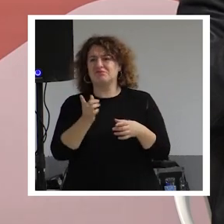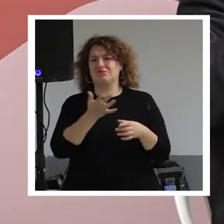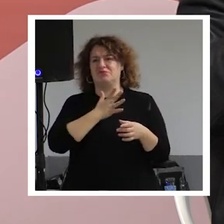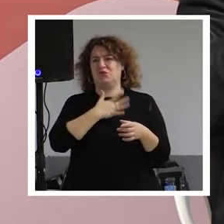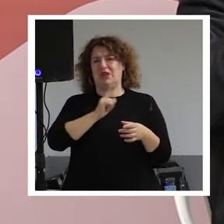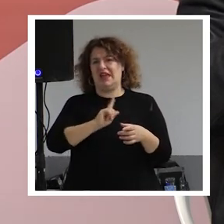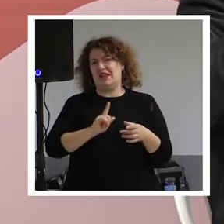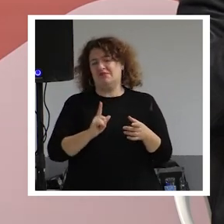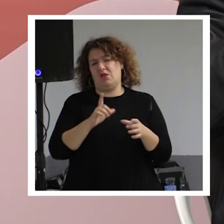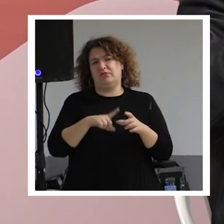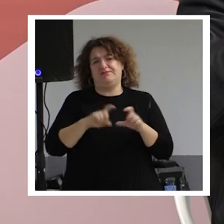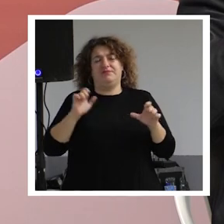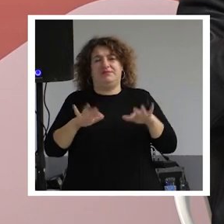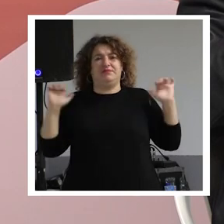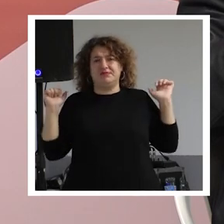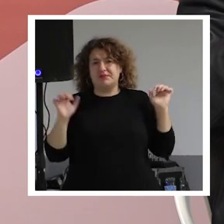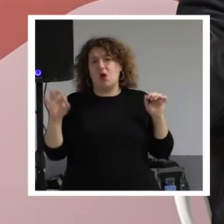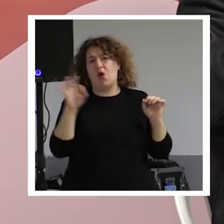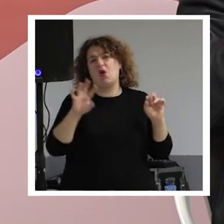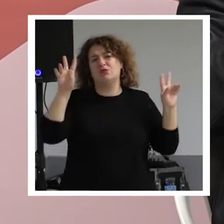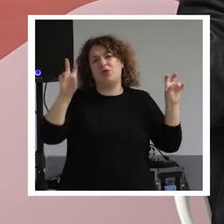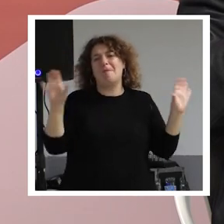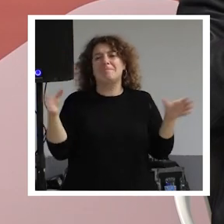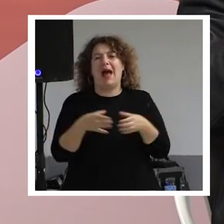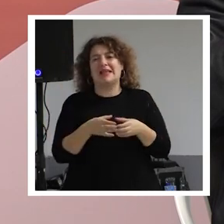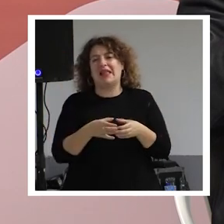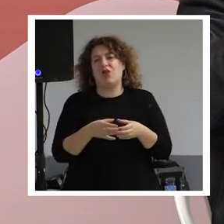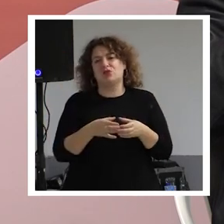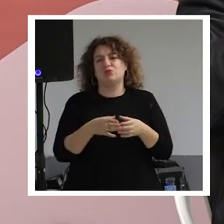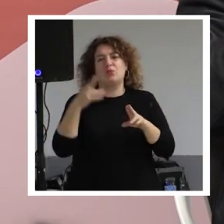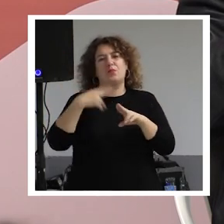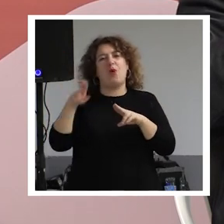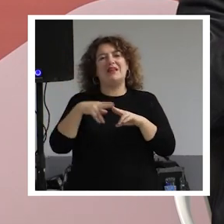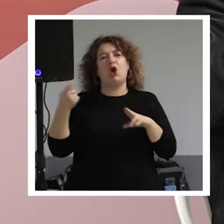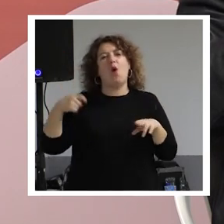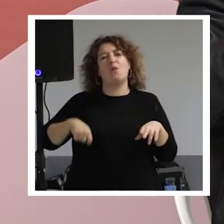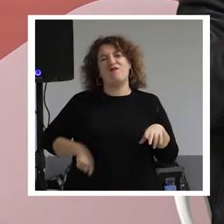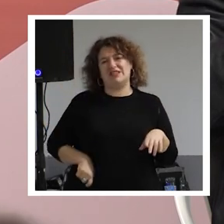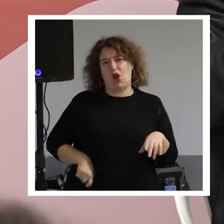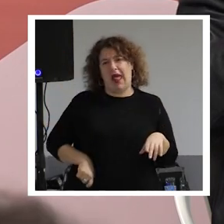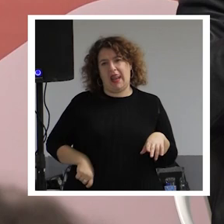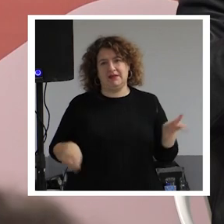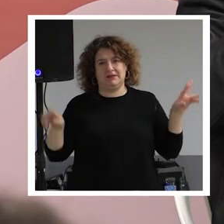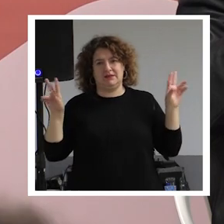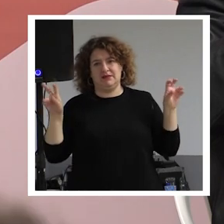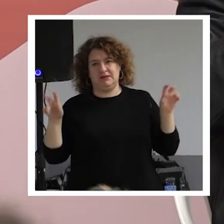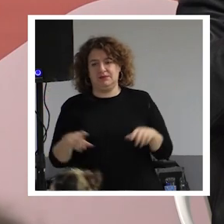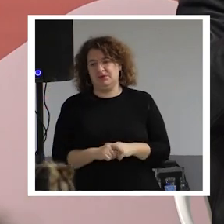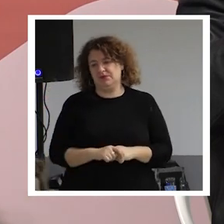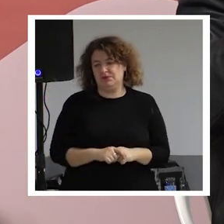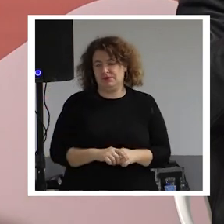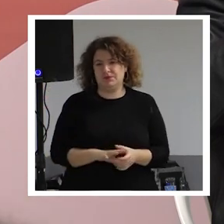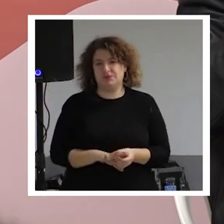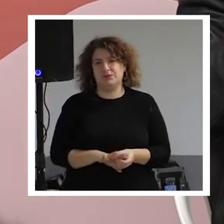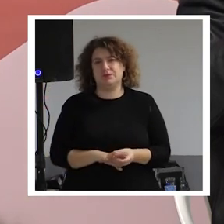sostenerse en el tiempo no este no consiguen mantener sus militantes este son partidos que